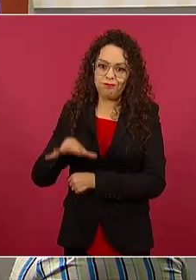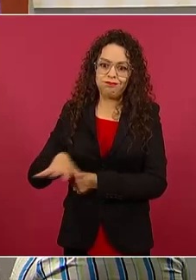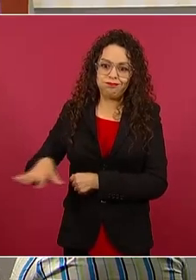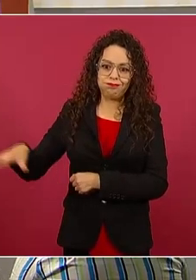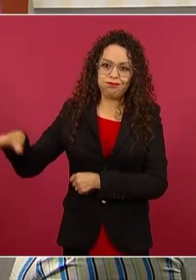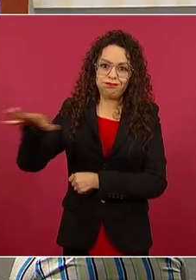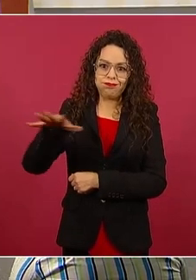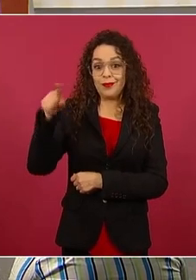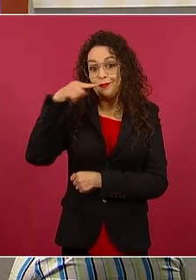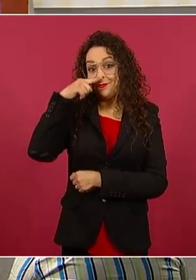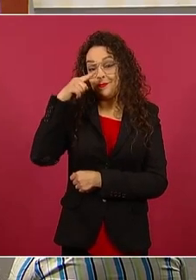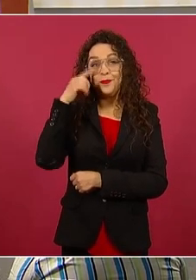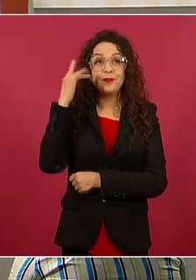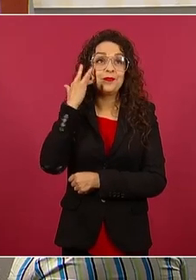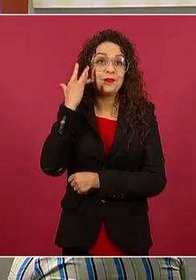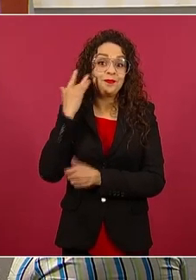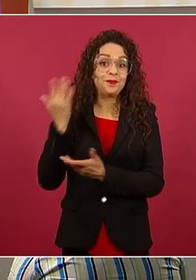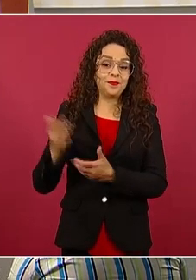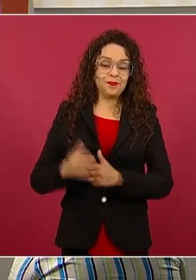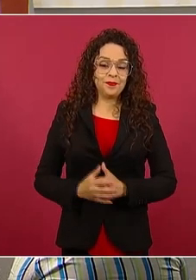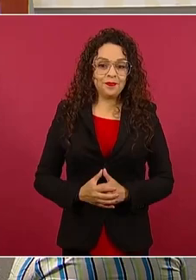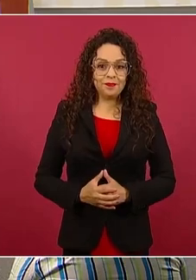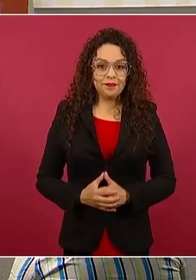aspirantes a fifí.